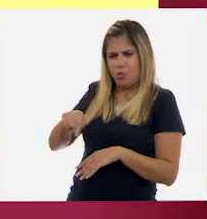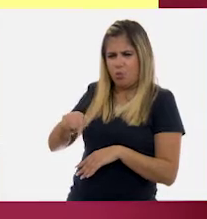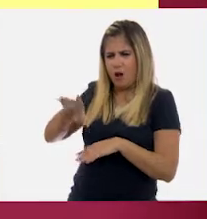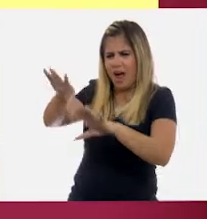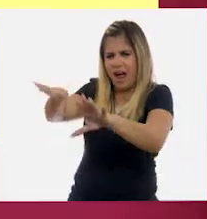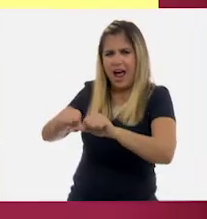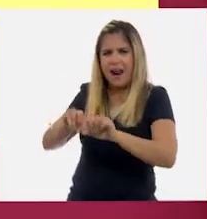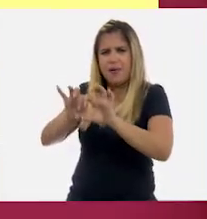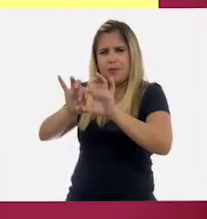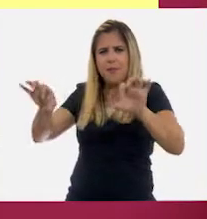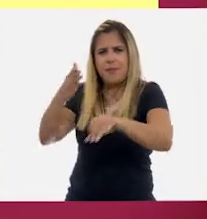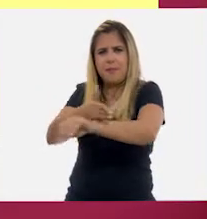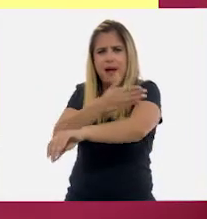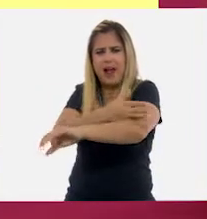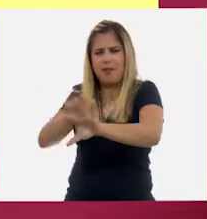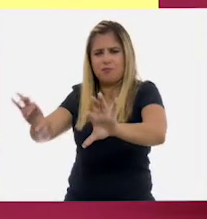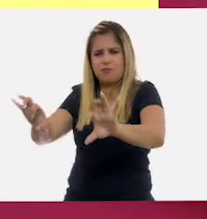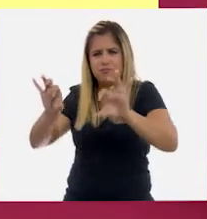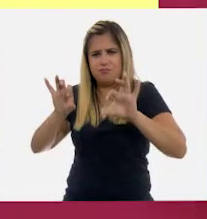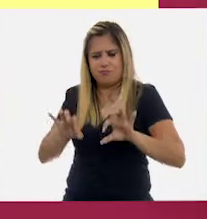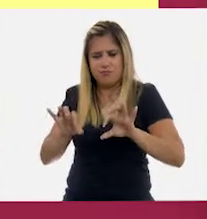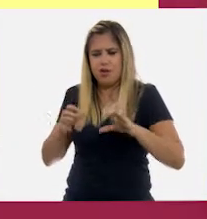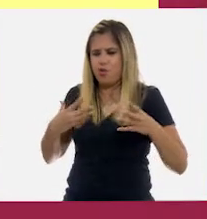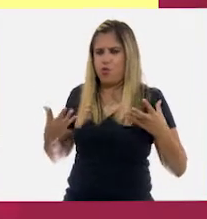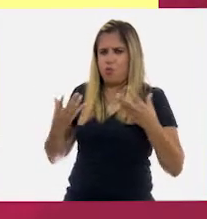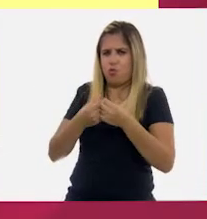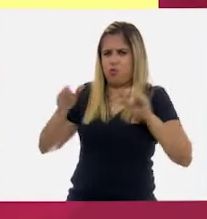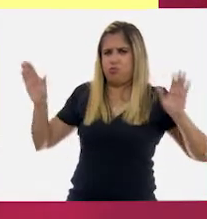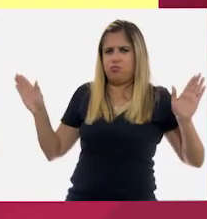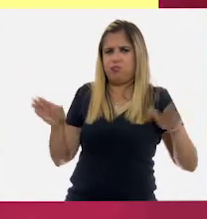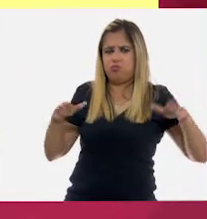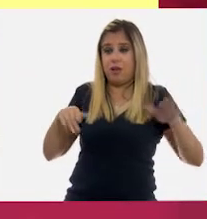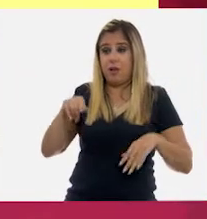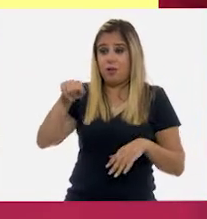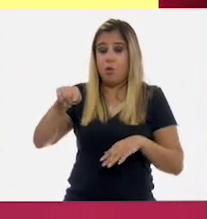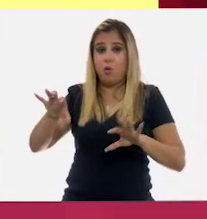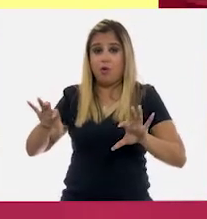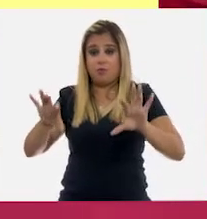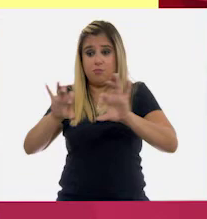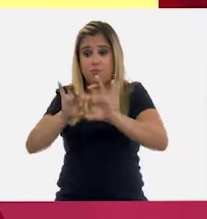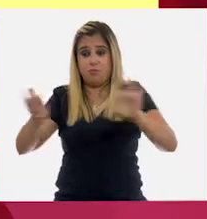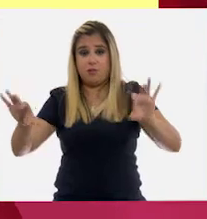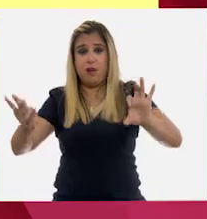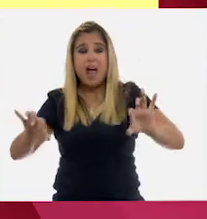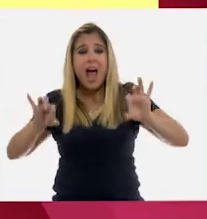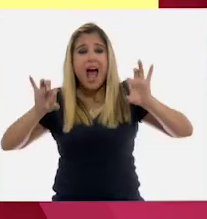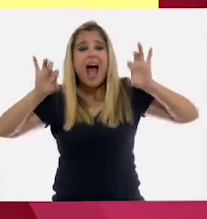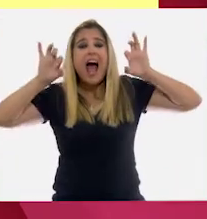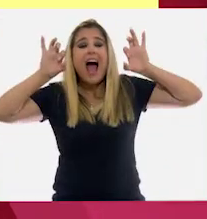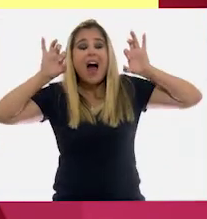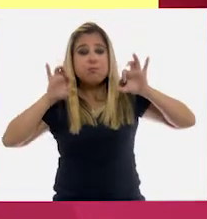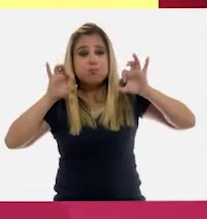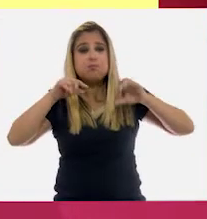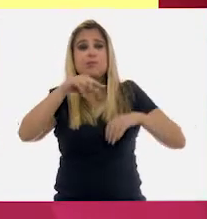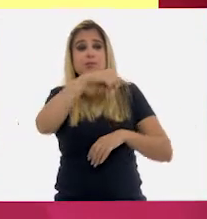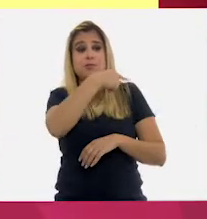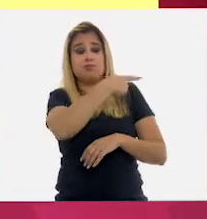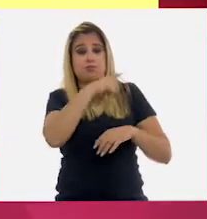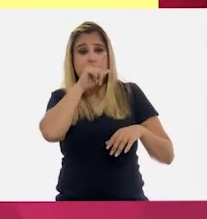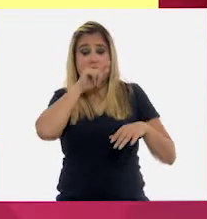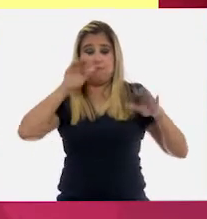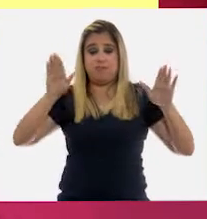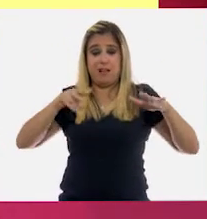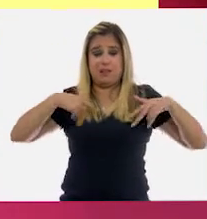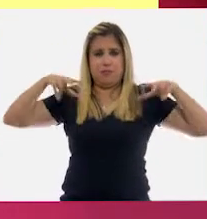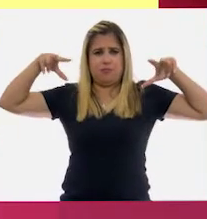nosotros. Agarra el palo con tu boca y ahora que empecemos a volar, no vayas a hablar para no abrir